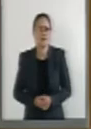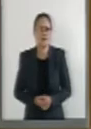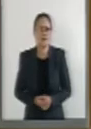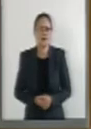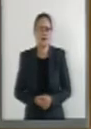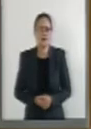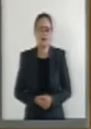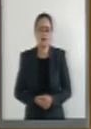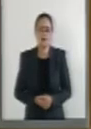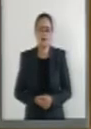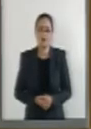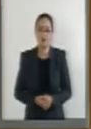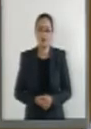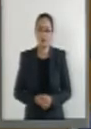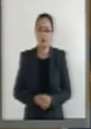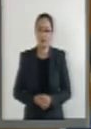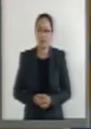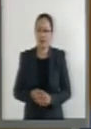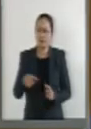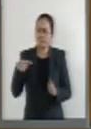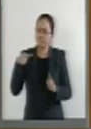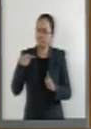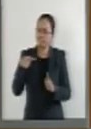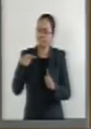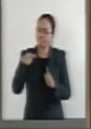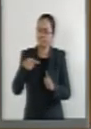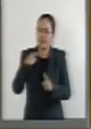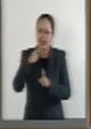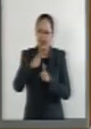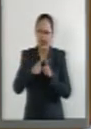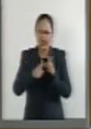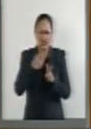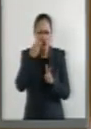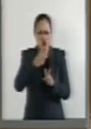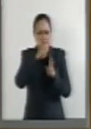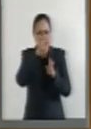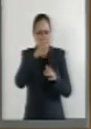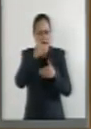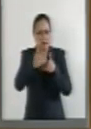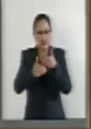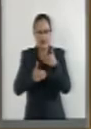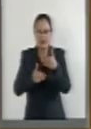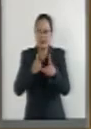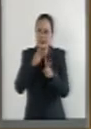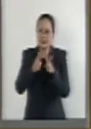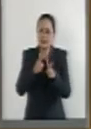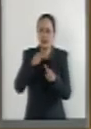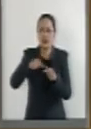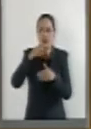El camino lento con el que ha transitado este tema en el mundo